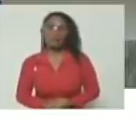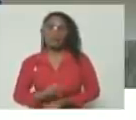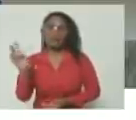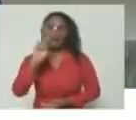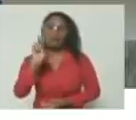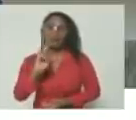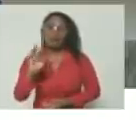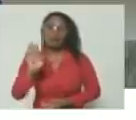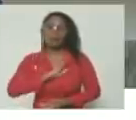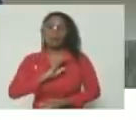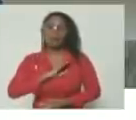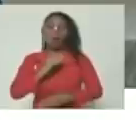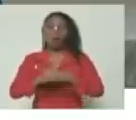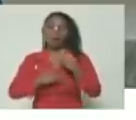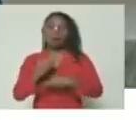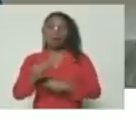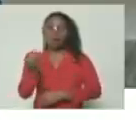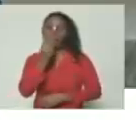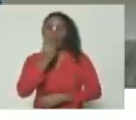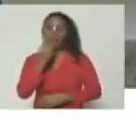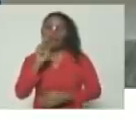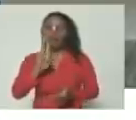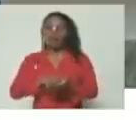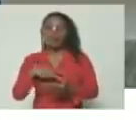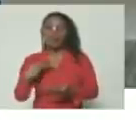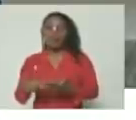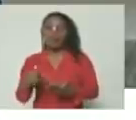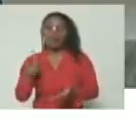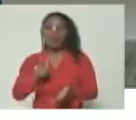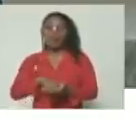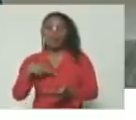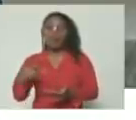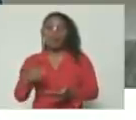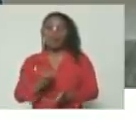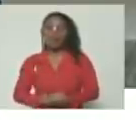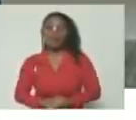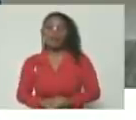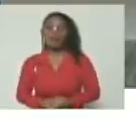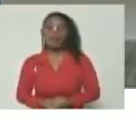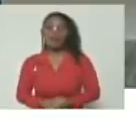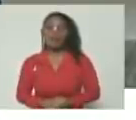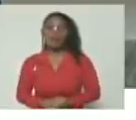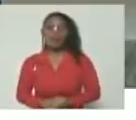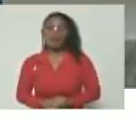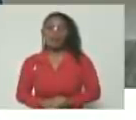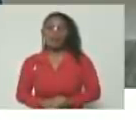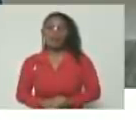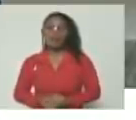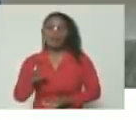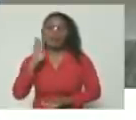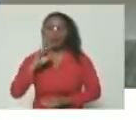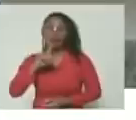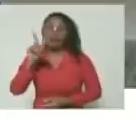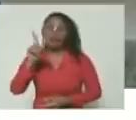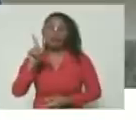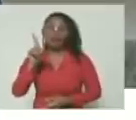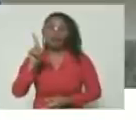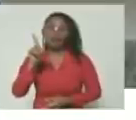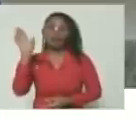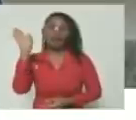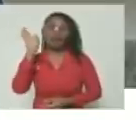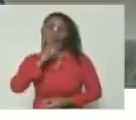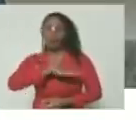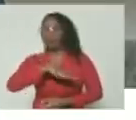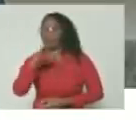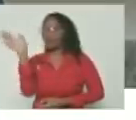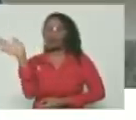sus alimentos y se cae de podrido, no de Maduro, se cae de podrido. Eso